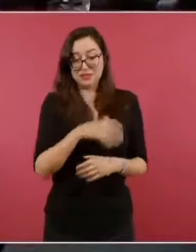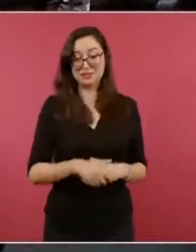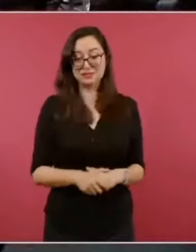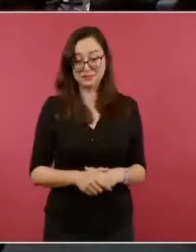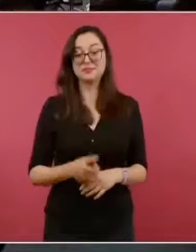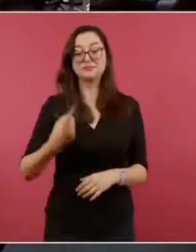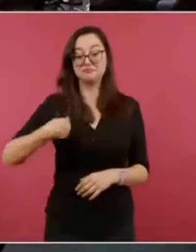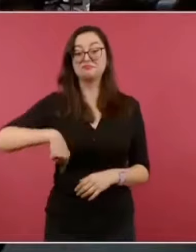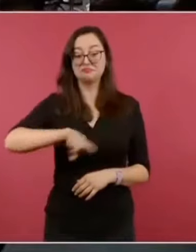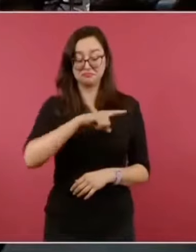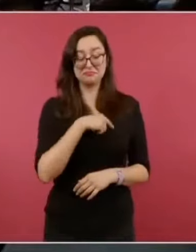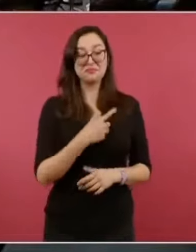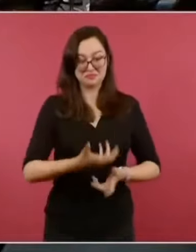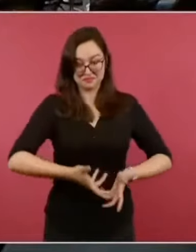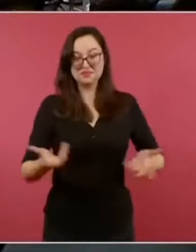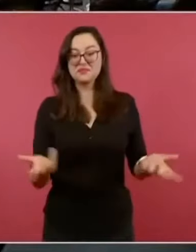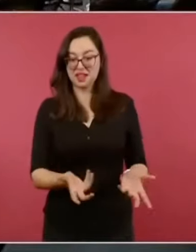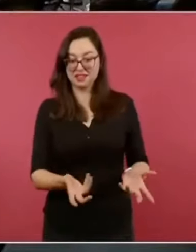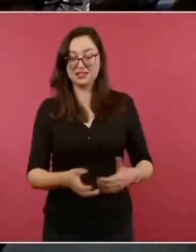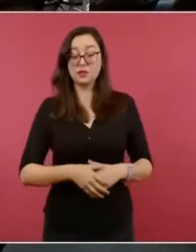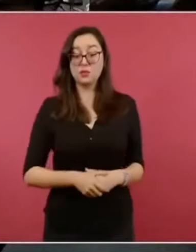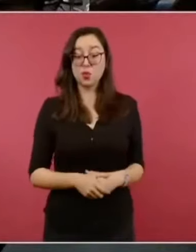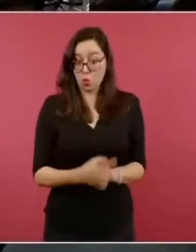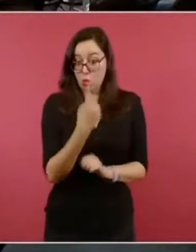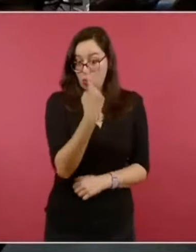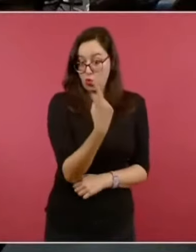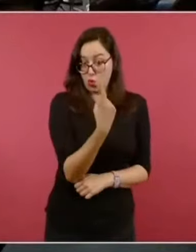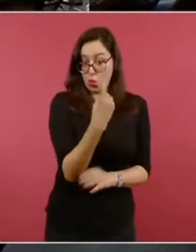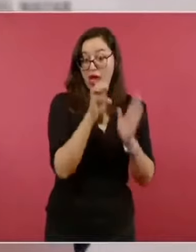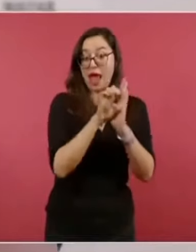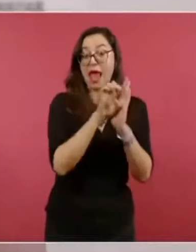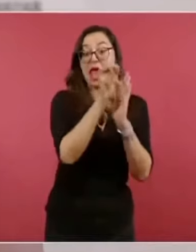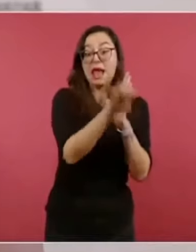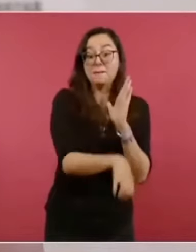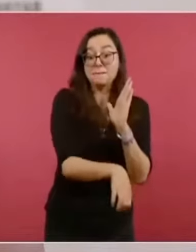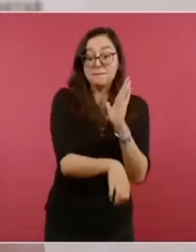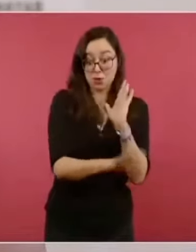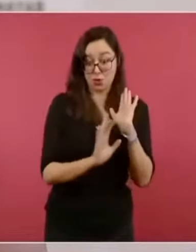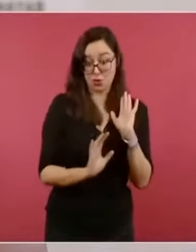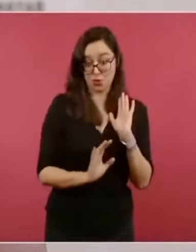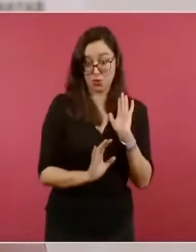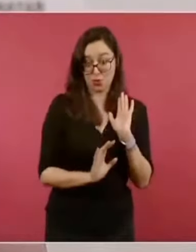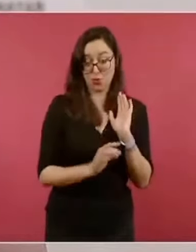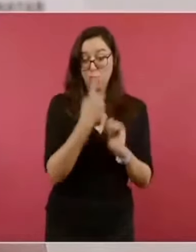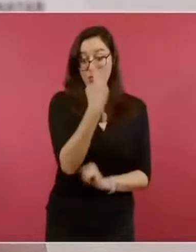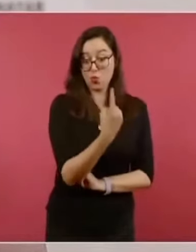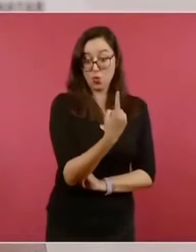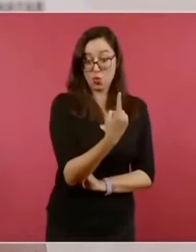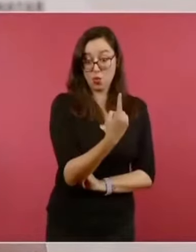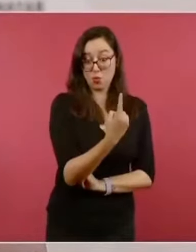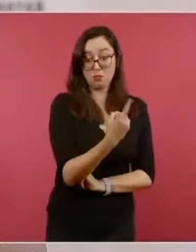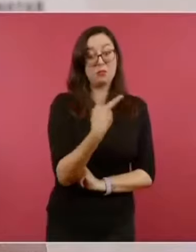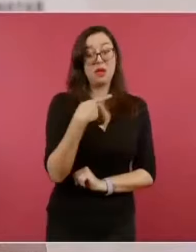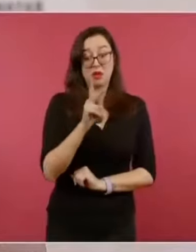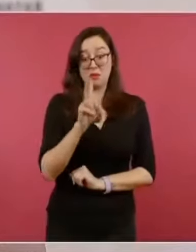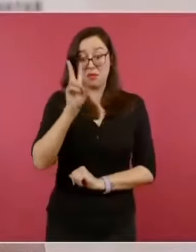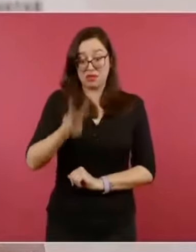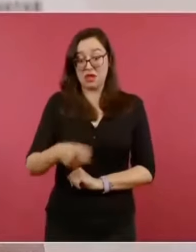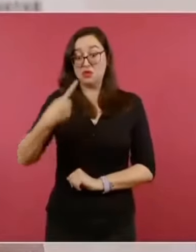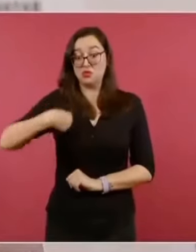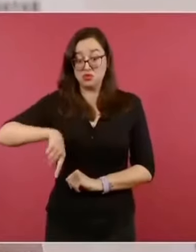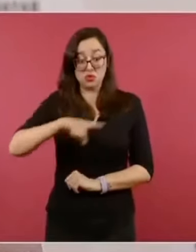disculpe Pero además de este hemos hecho como cinco